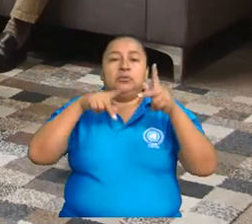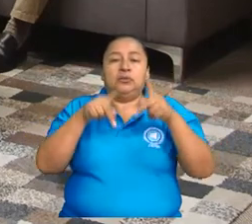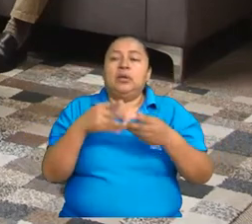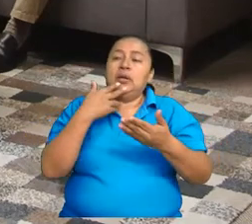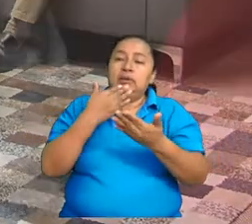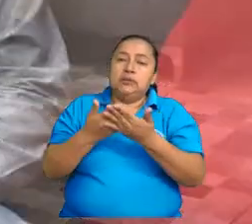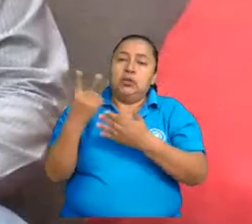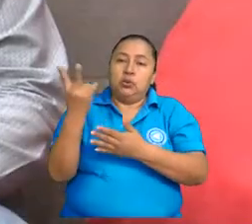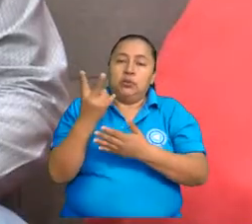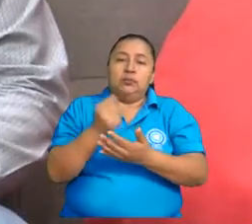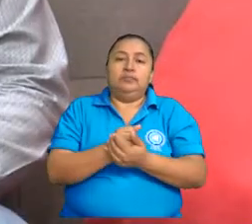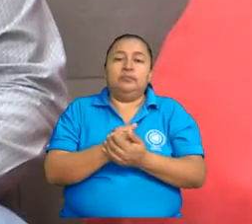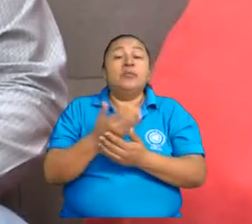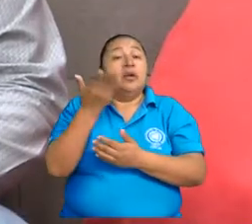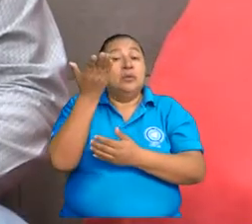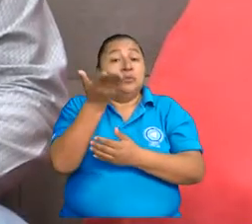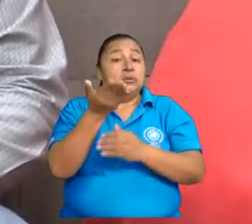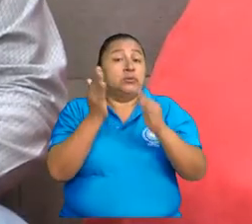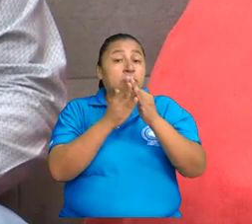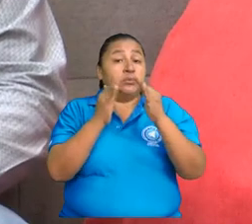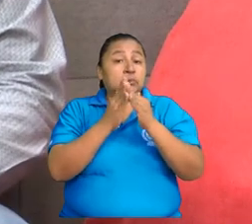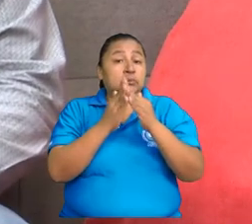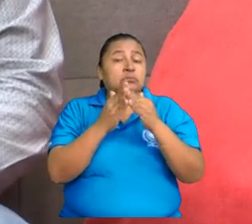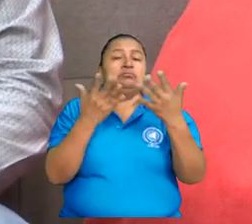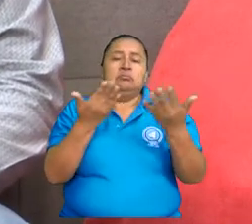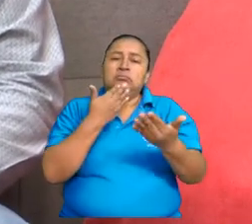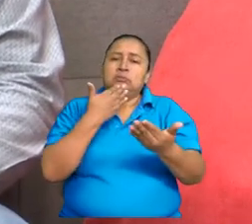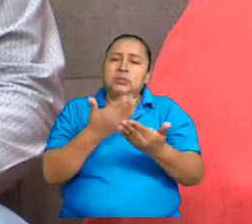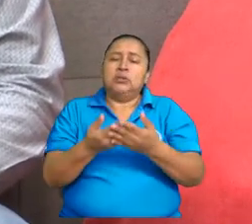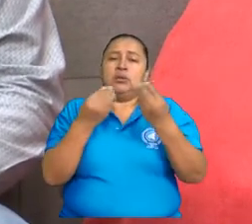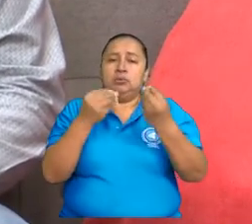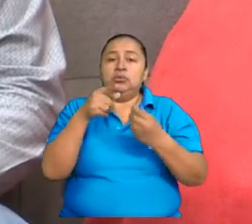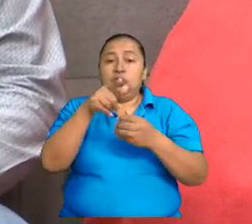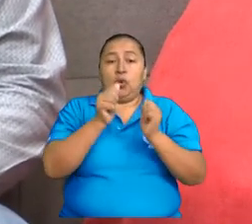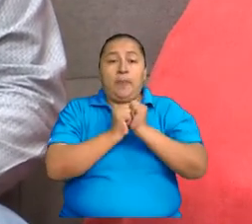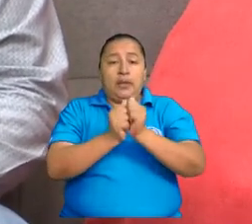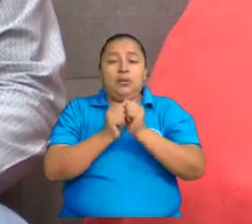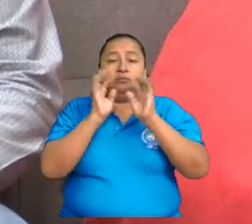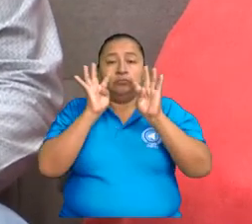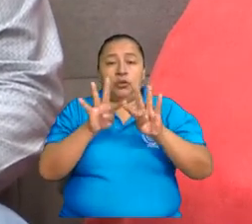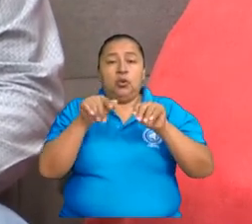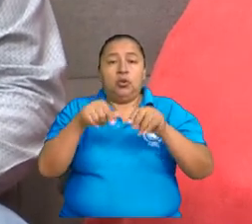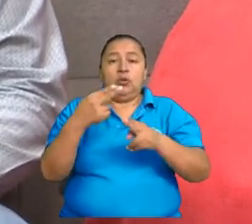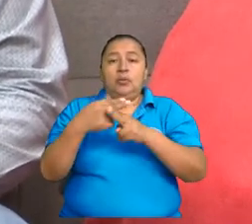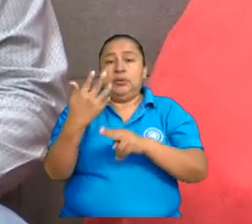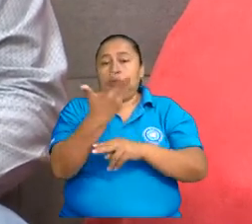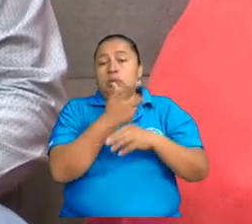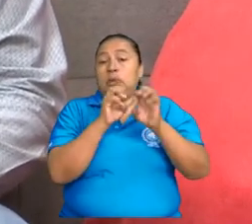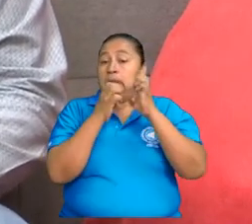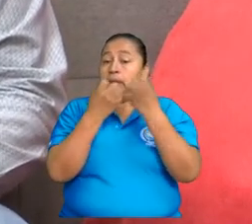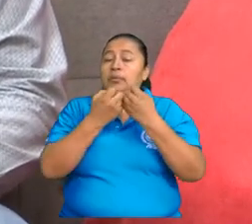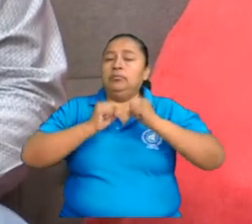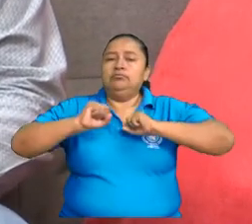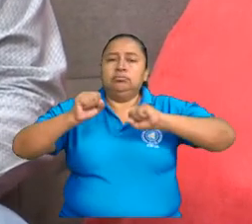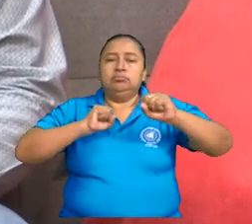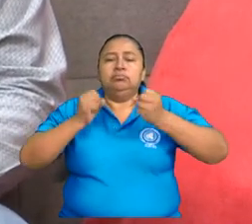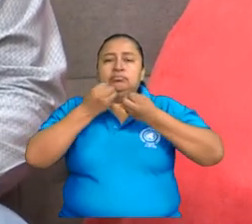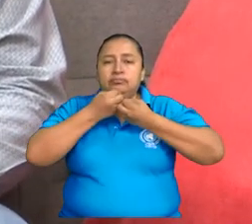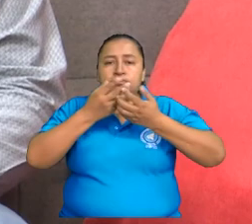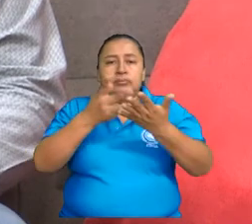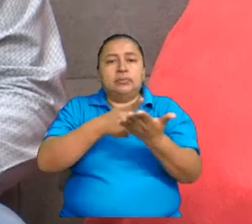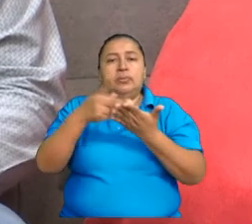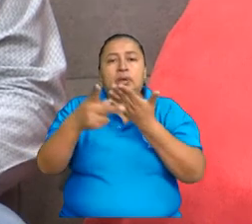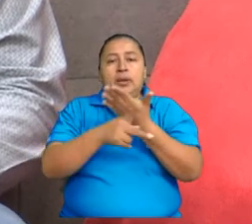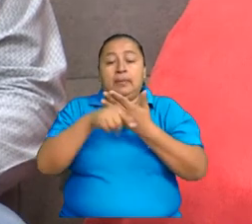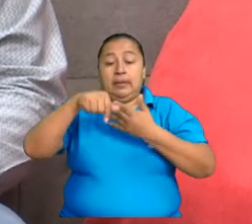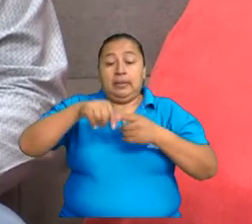Gracias a usted. Y a usted que esté en su hogar, también muchísimas gracias por habernos acompañado. A nombre de todo el equipo que hace posible la transmisión de su programa